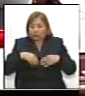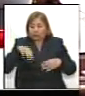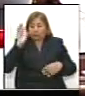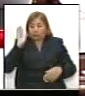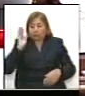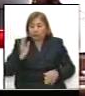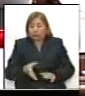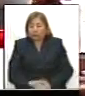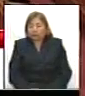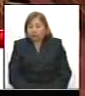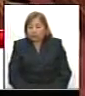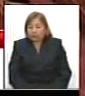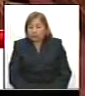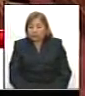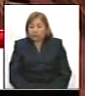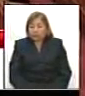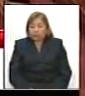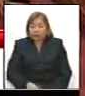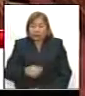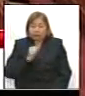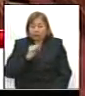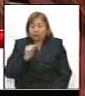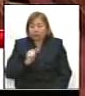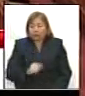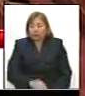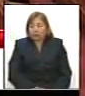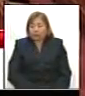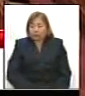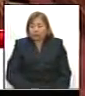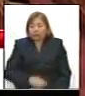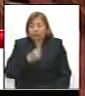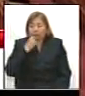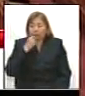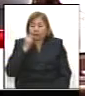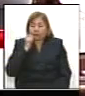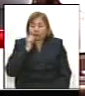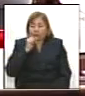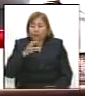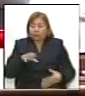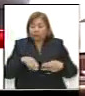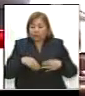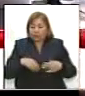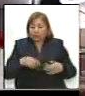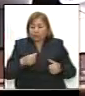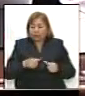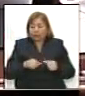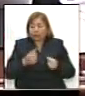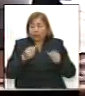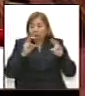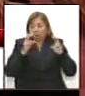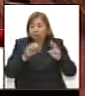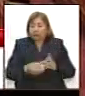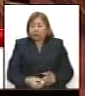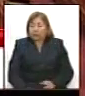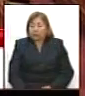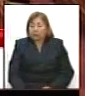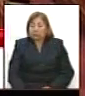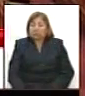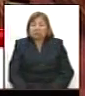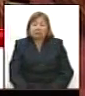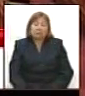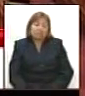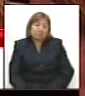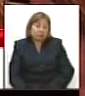la mano. Los que estén en contra, los que se abstengan, aprobado. Siguiente tema.